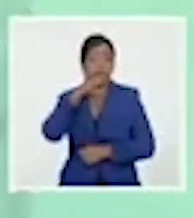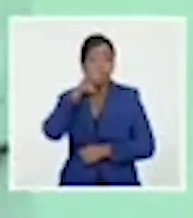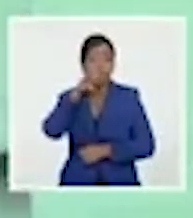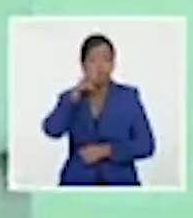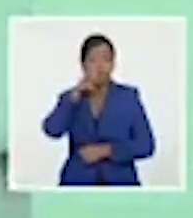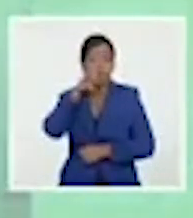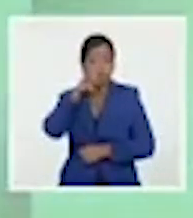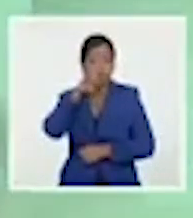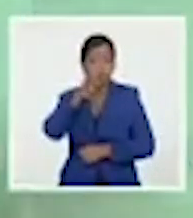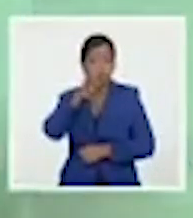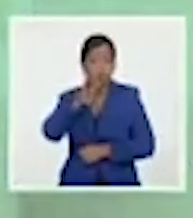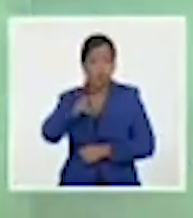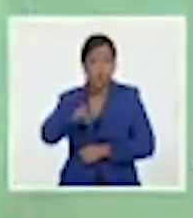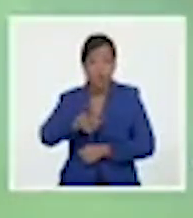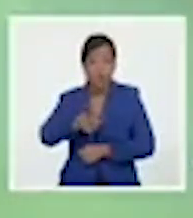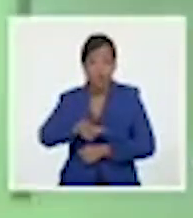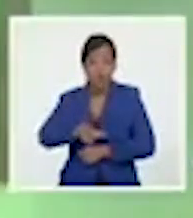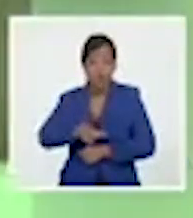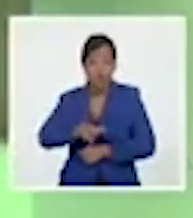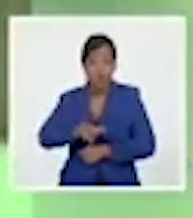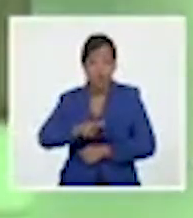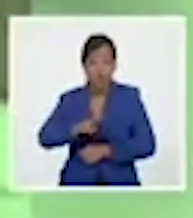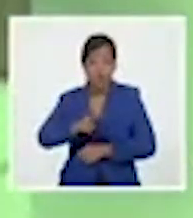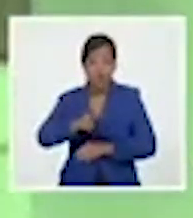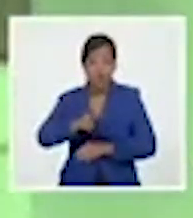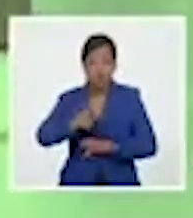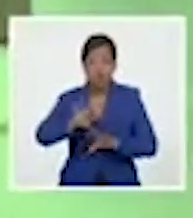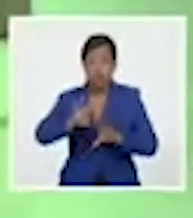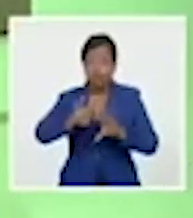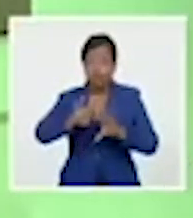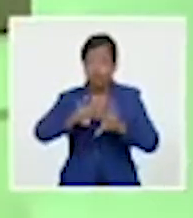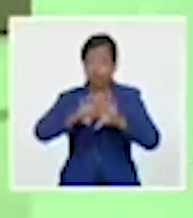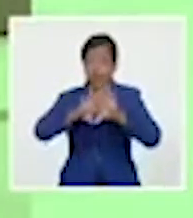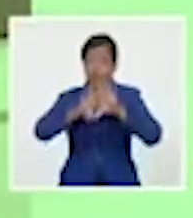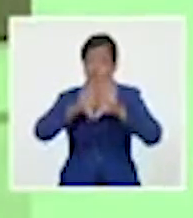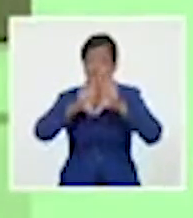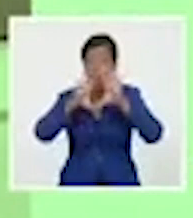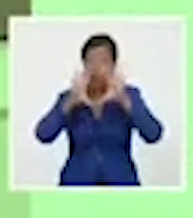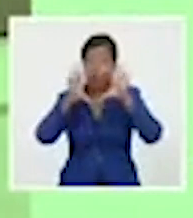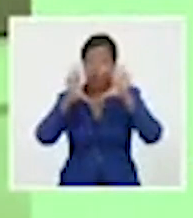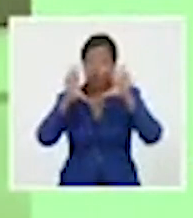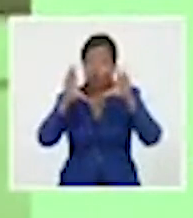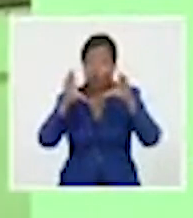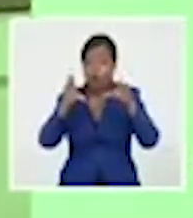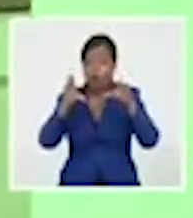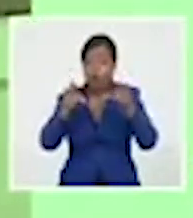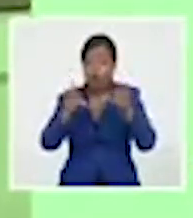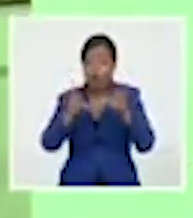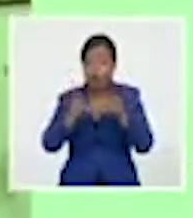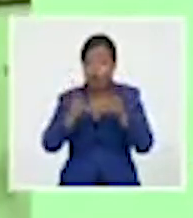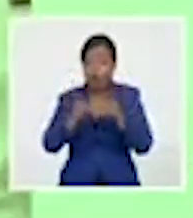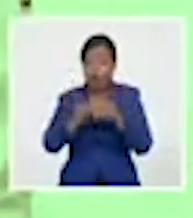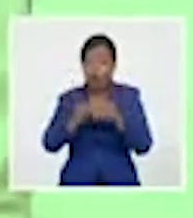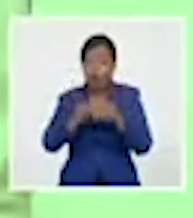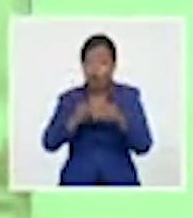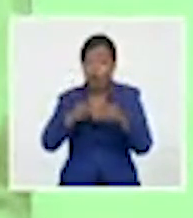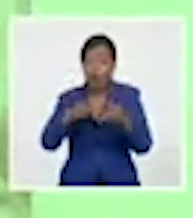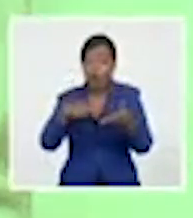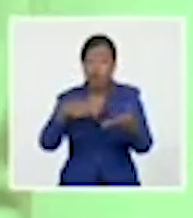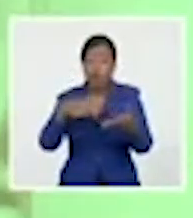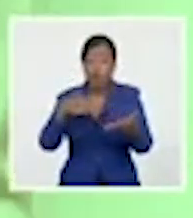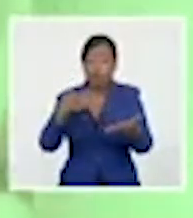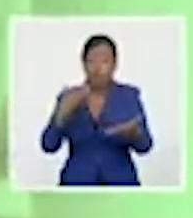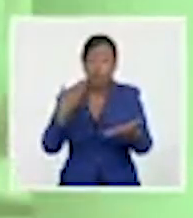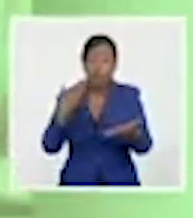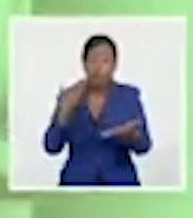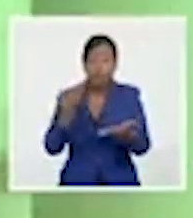personas que lo reciben. Miren atrás cómo está, de ahí se corta la imagen por la televisión cubana, y observen